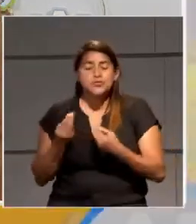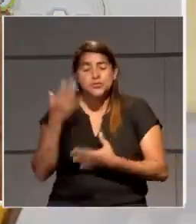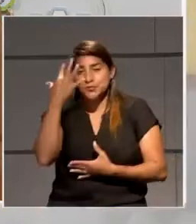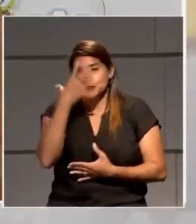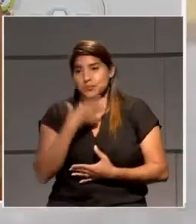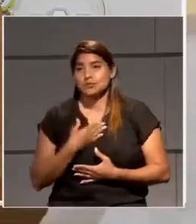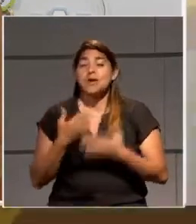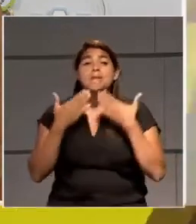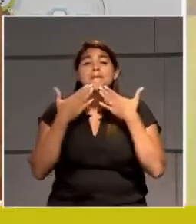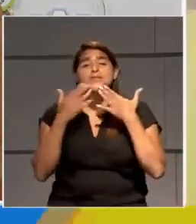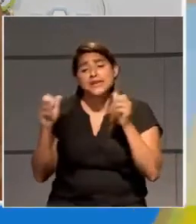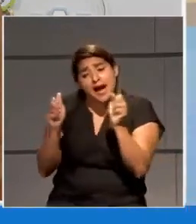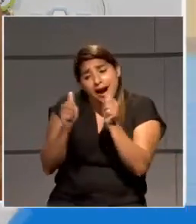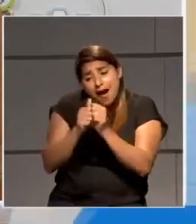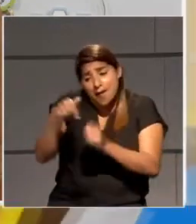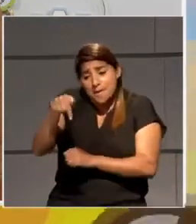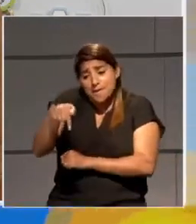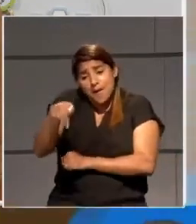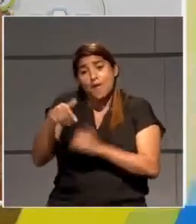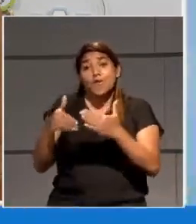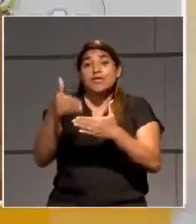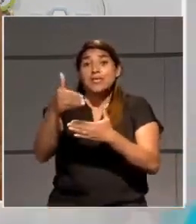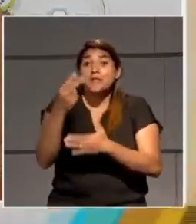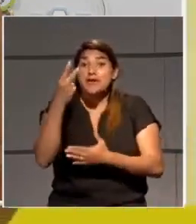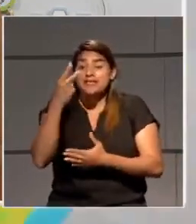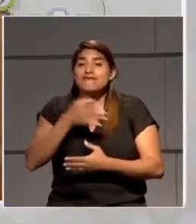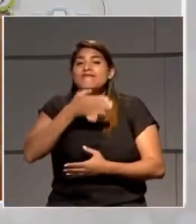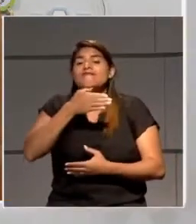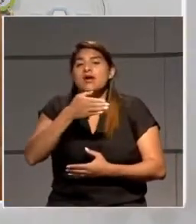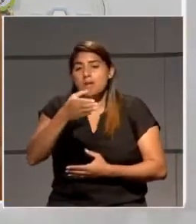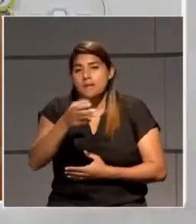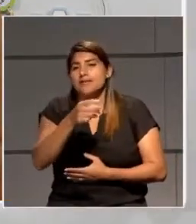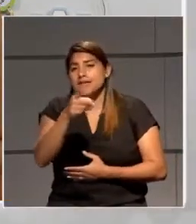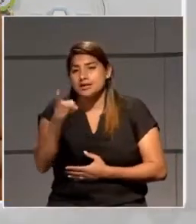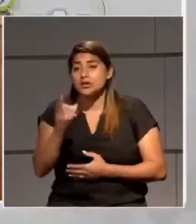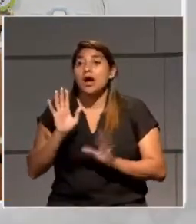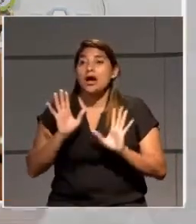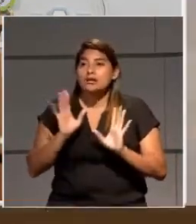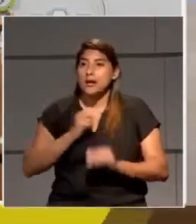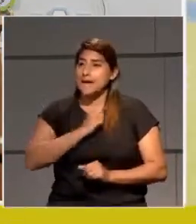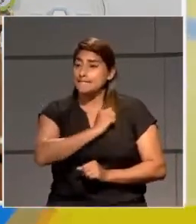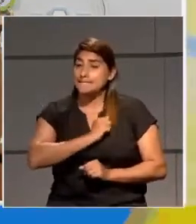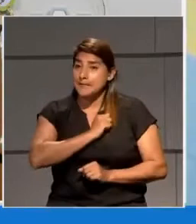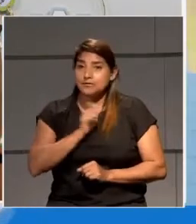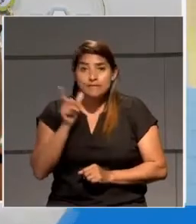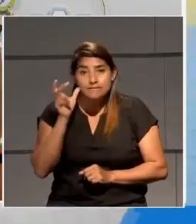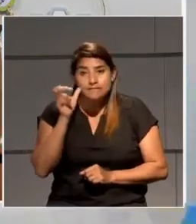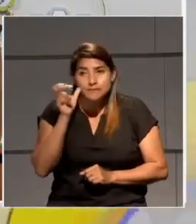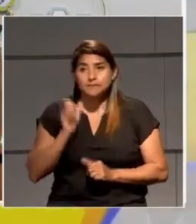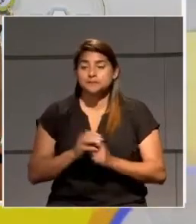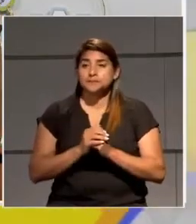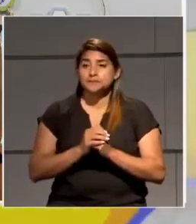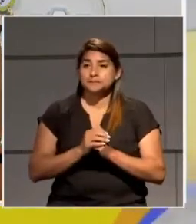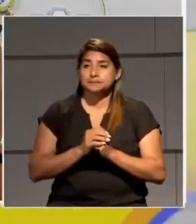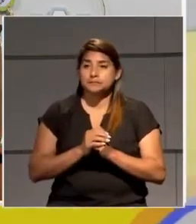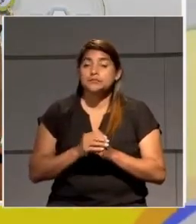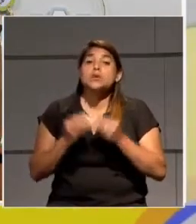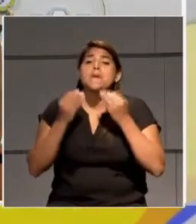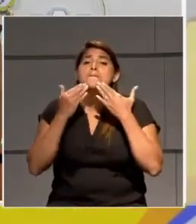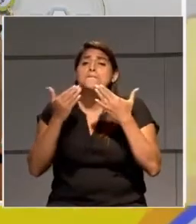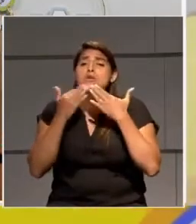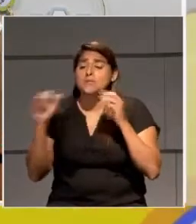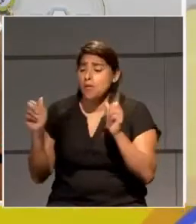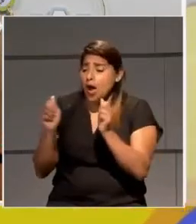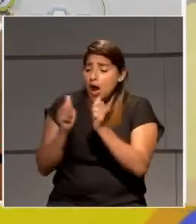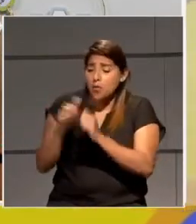Muchas gracias por estar conmigo hoy. Después de ver las recomendaciones. Perdón, Pluk, ¿no te escuché? Que muchas gracias